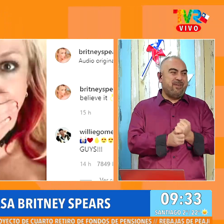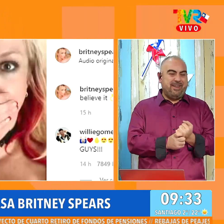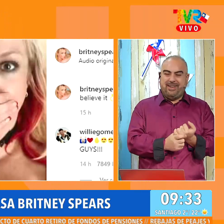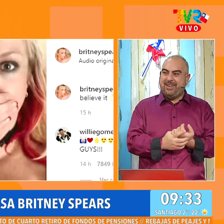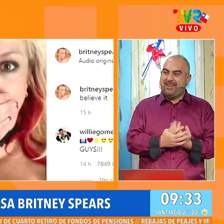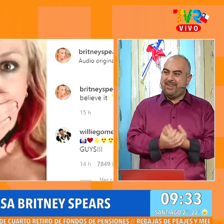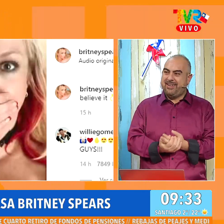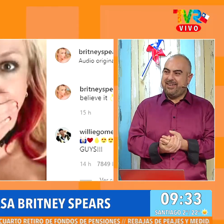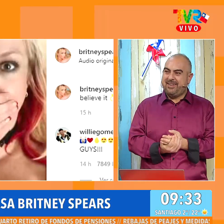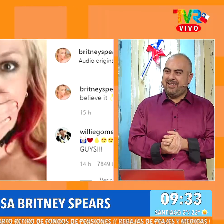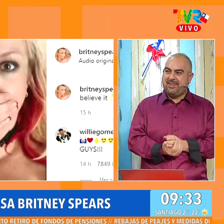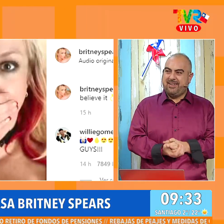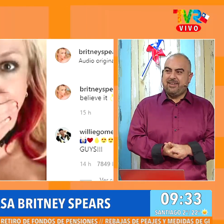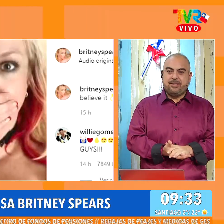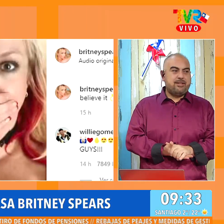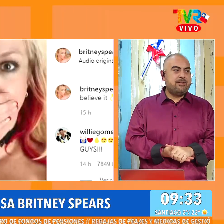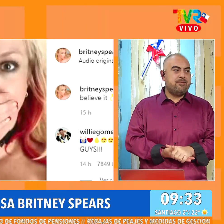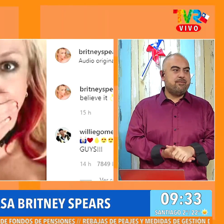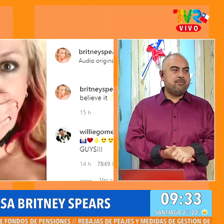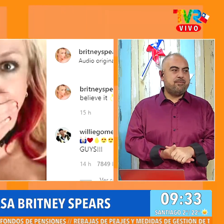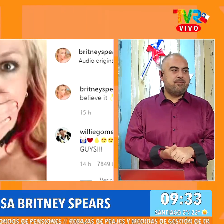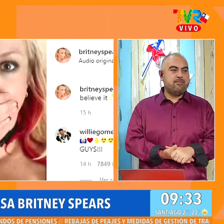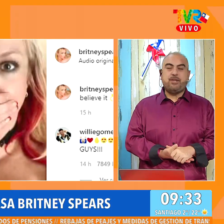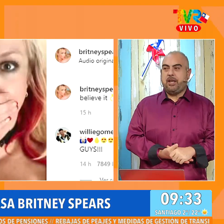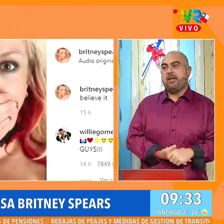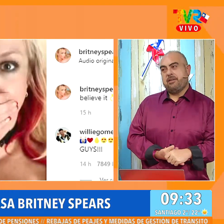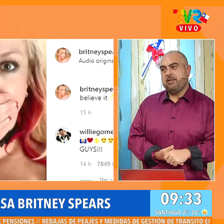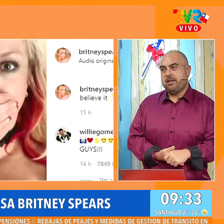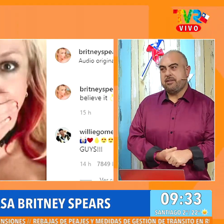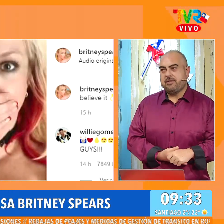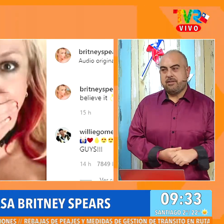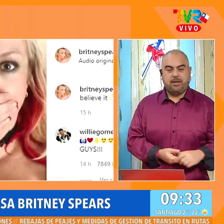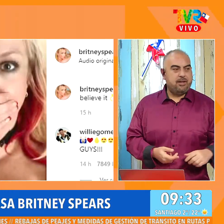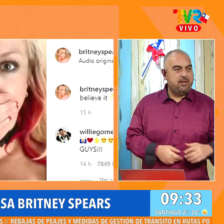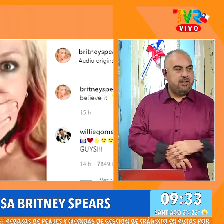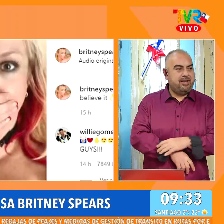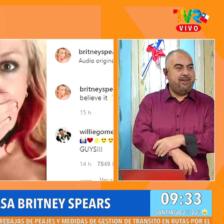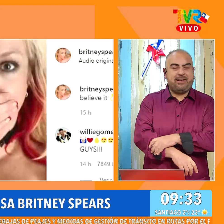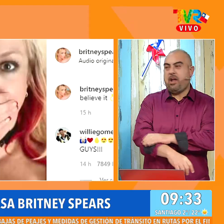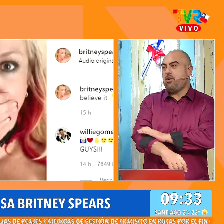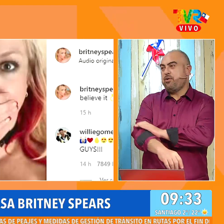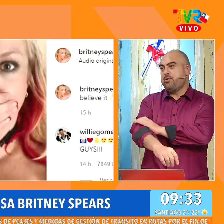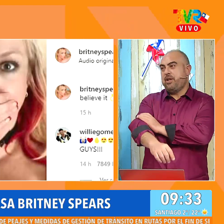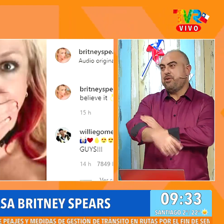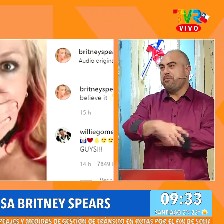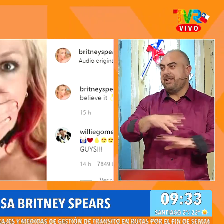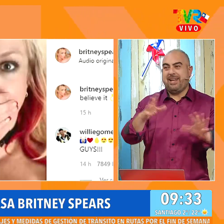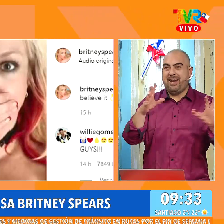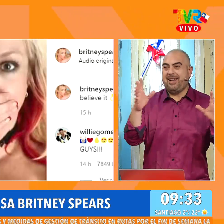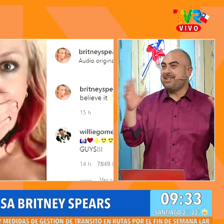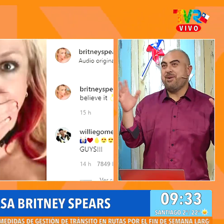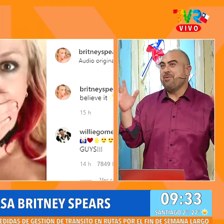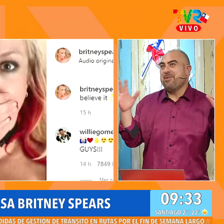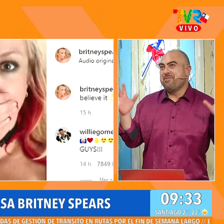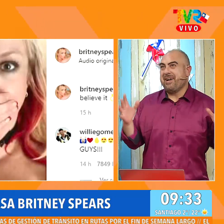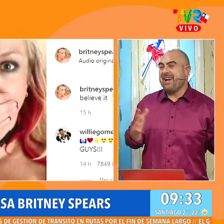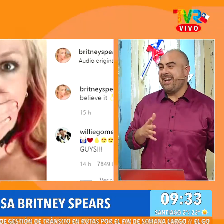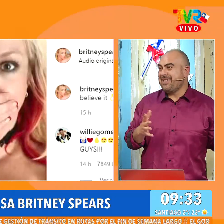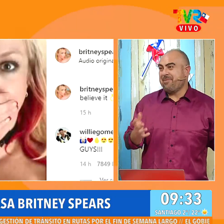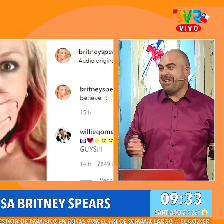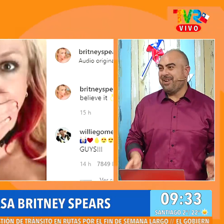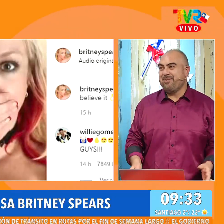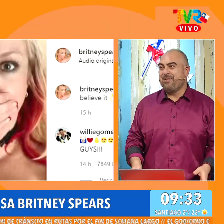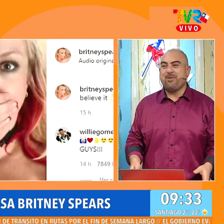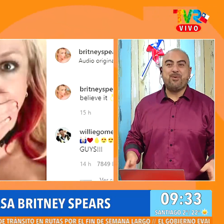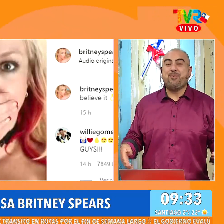Oiga, pero sí, no, ese anillo debe valer muchísimo. Sí. Sí, por supuesto. De haber estado conduciendo un matinal así como para